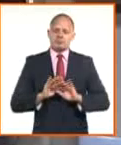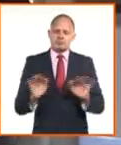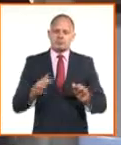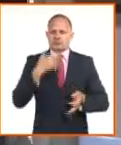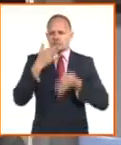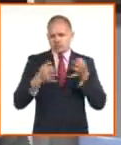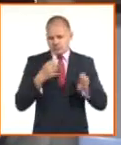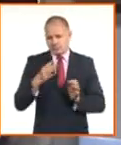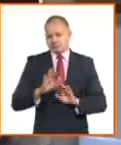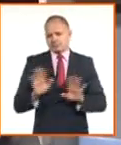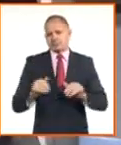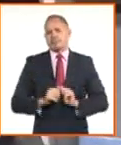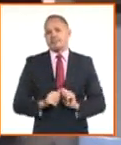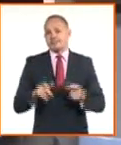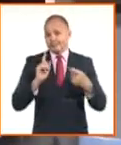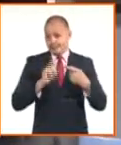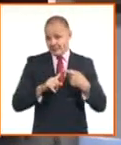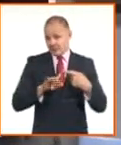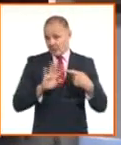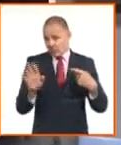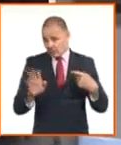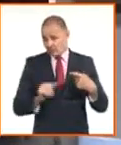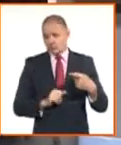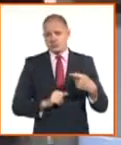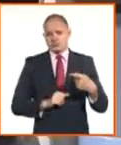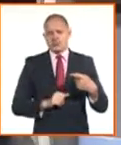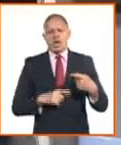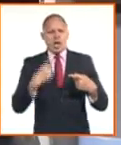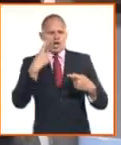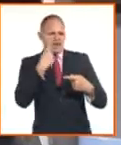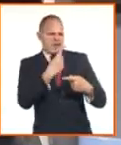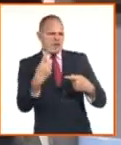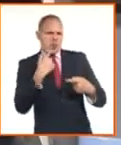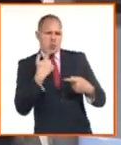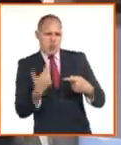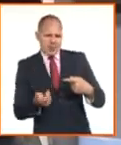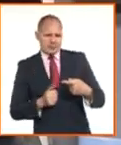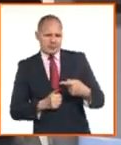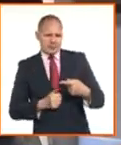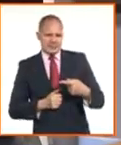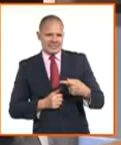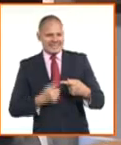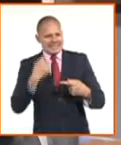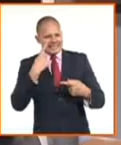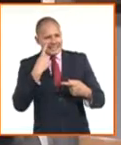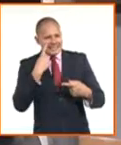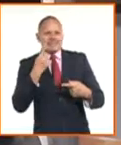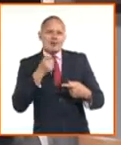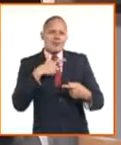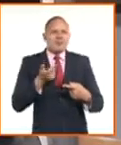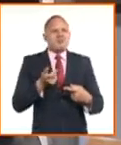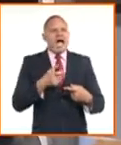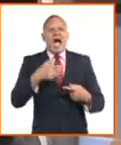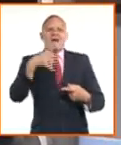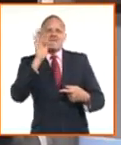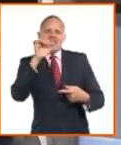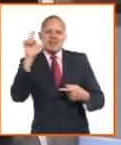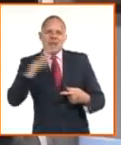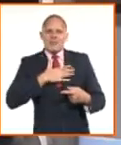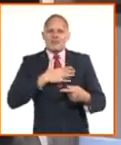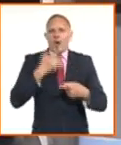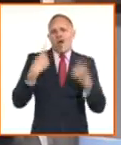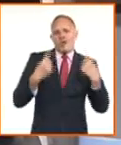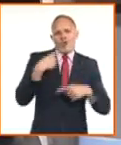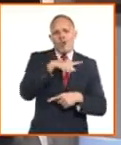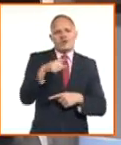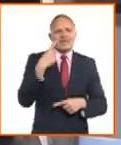Primero, hemos apreciado cierta tendencia a no aceptar la moneda nacional. En algunos establecimientos está pasando eso. Eso es ilegal. O